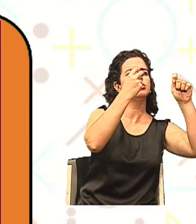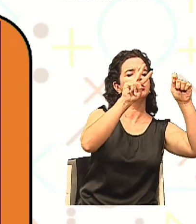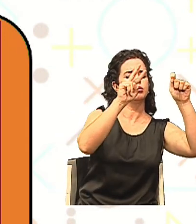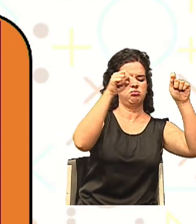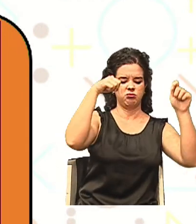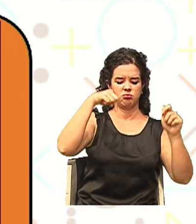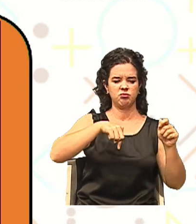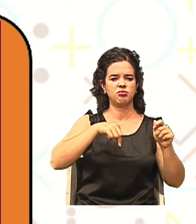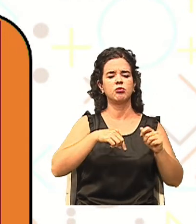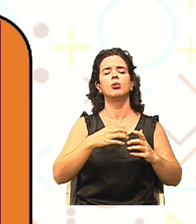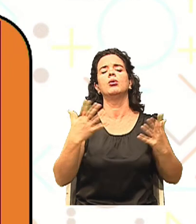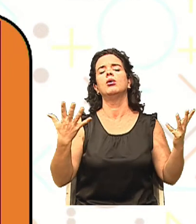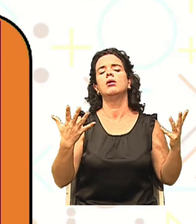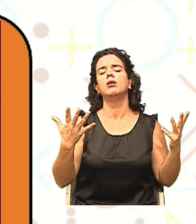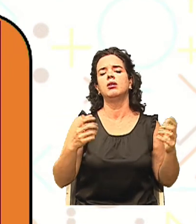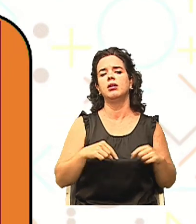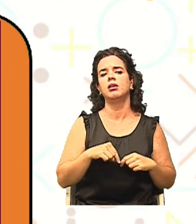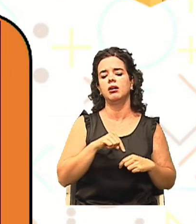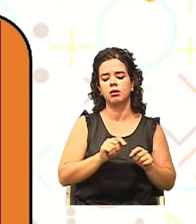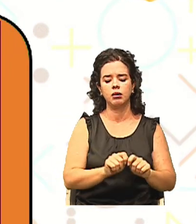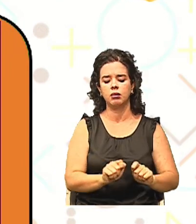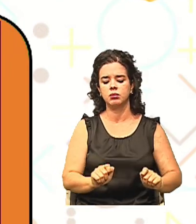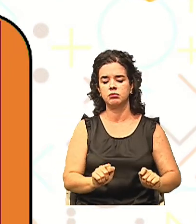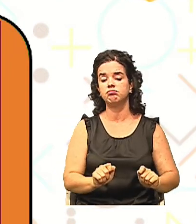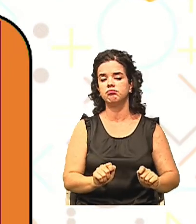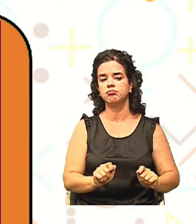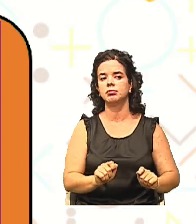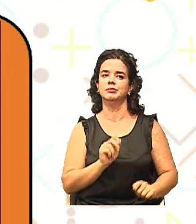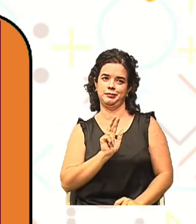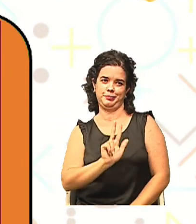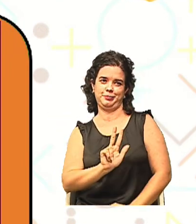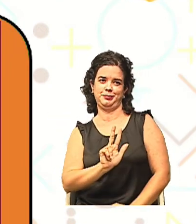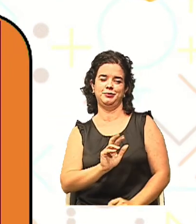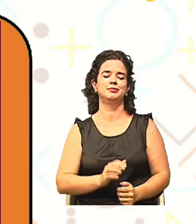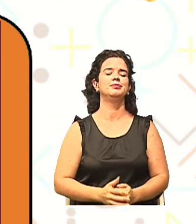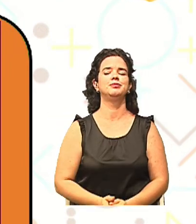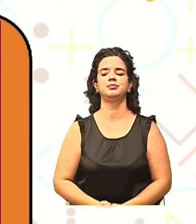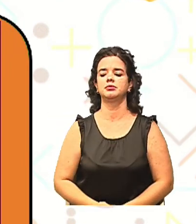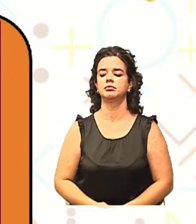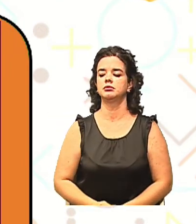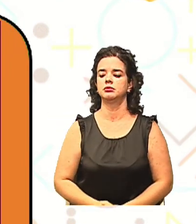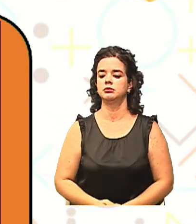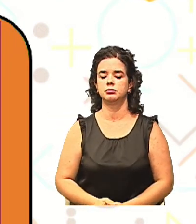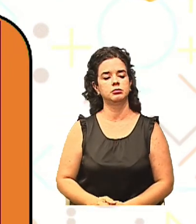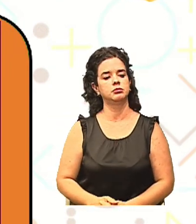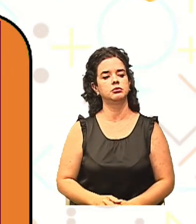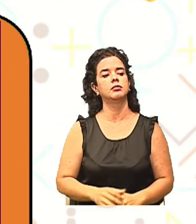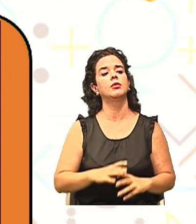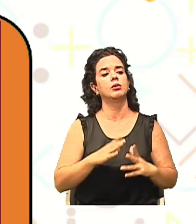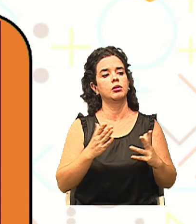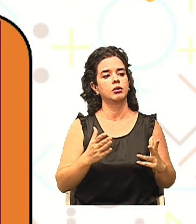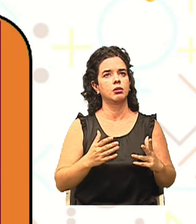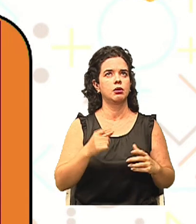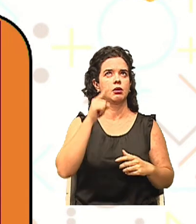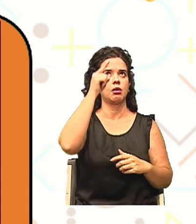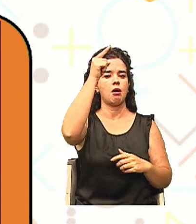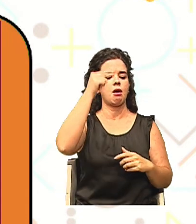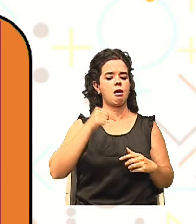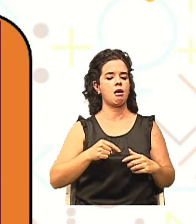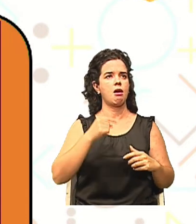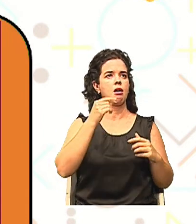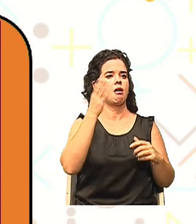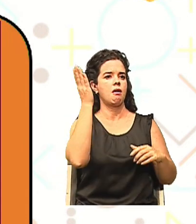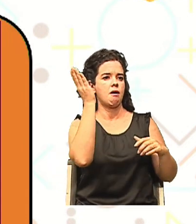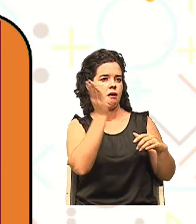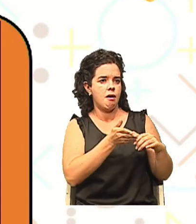comparar con el lado que mide 3. Ajá. Y como obtuvimos la misma razón de